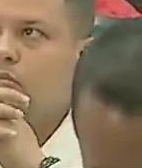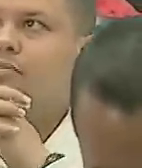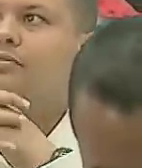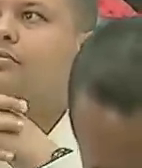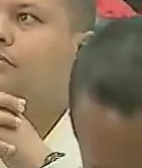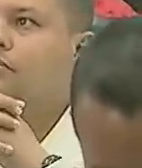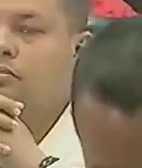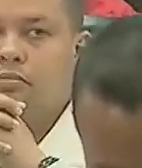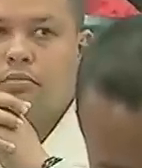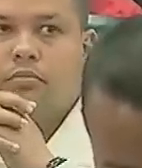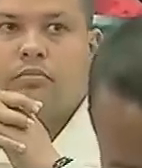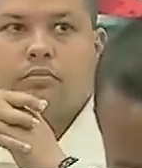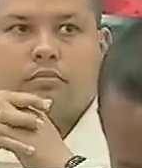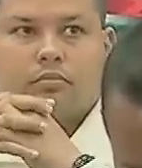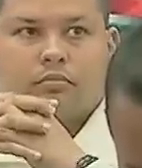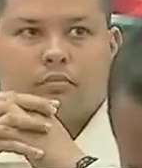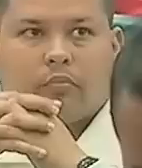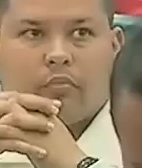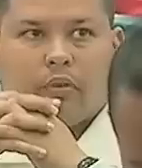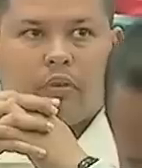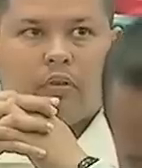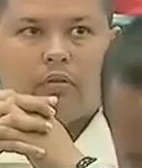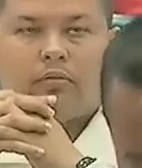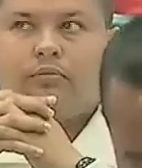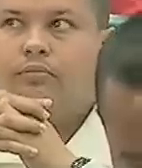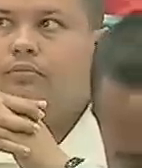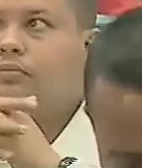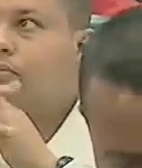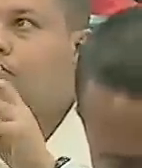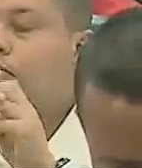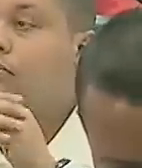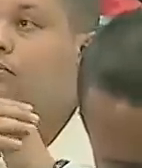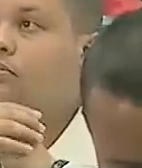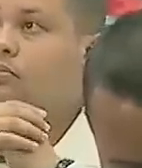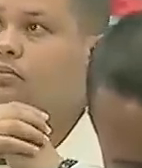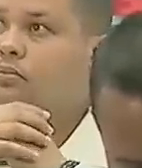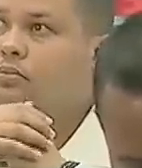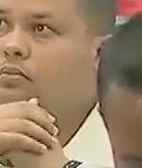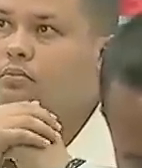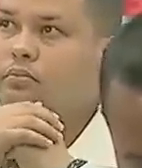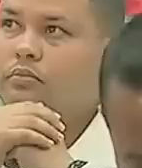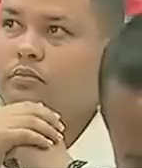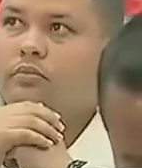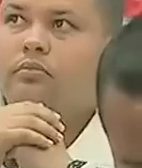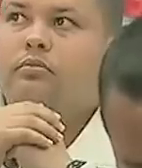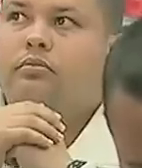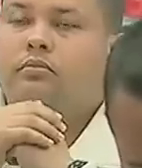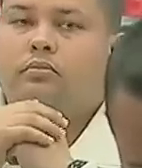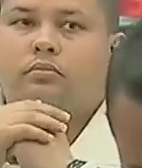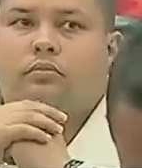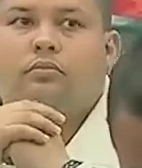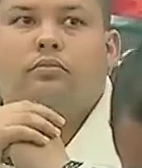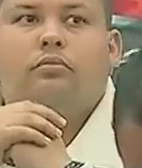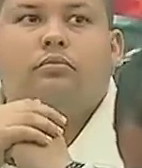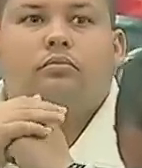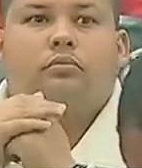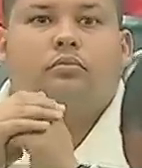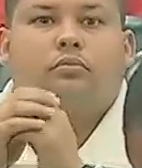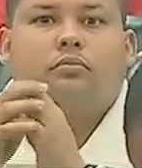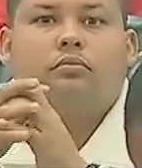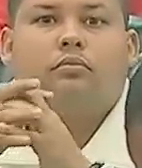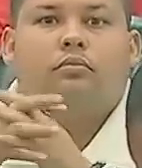Guardia Nacional Bolivariana. El pasado viernes 4 de agosto, la Guardia Nacional Bolivariana